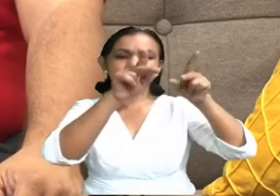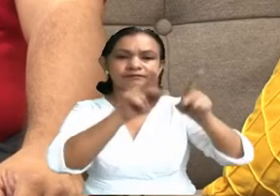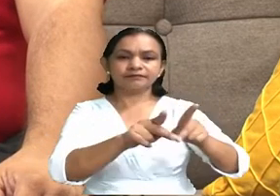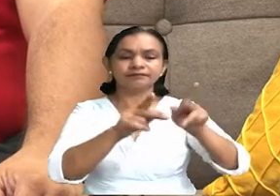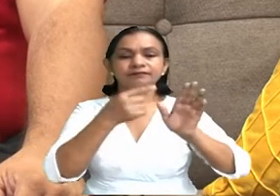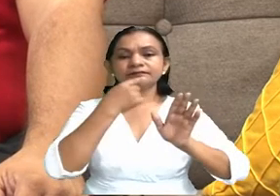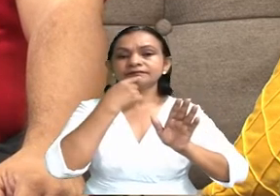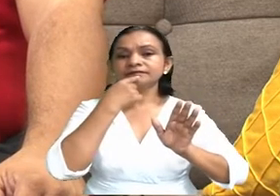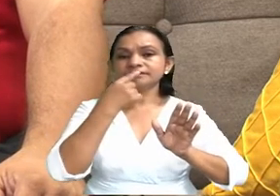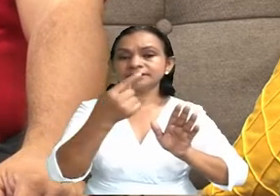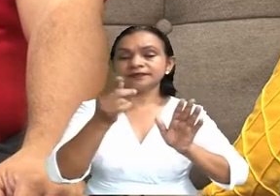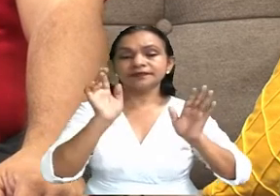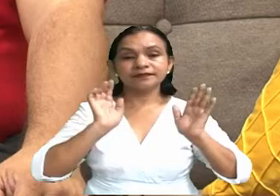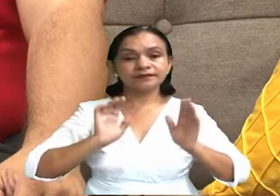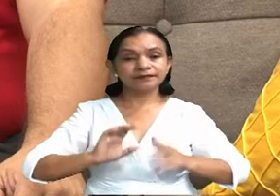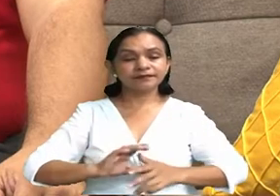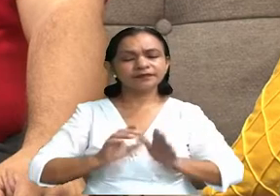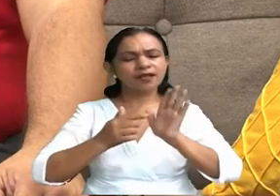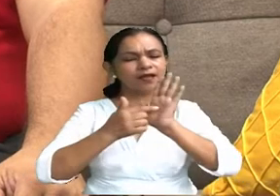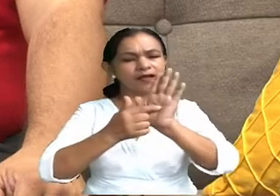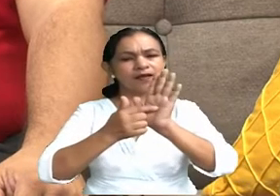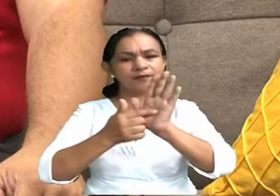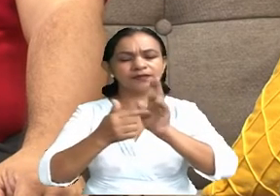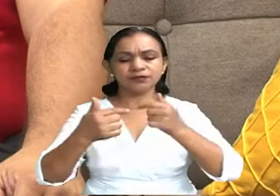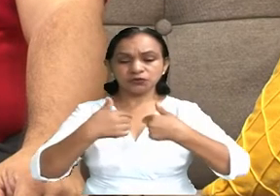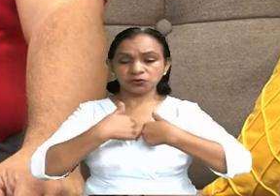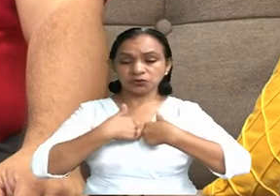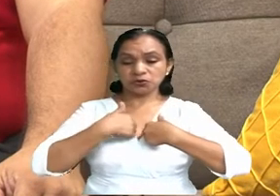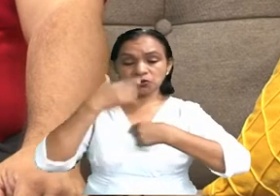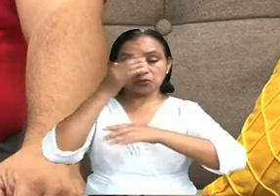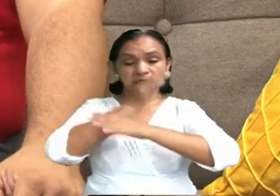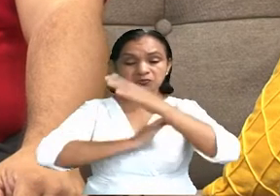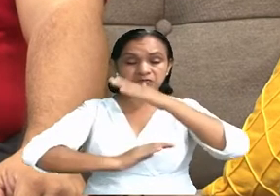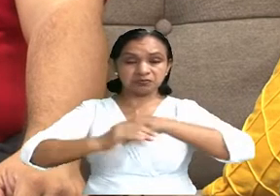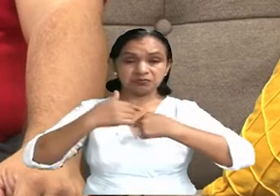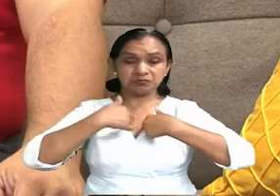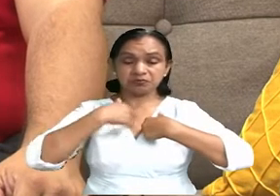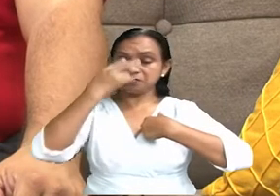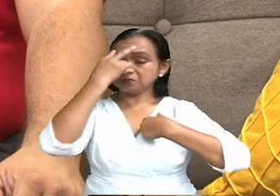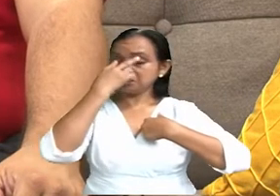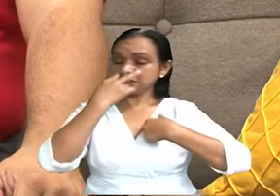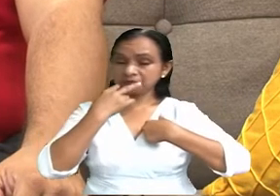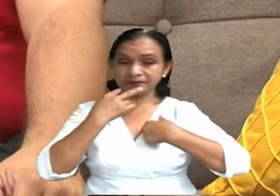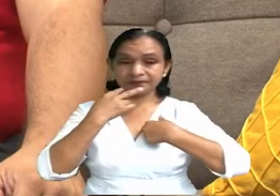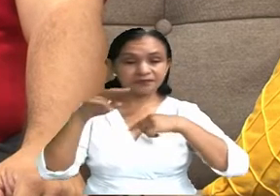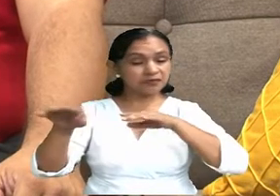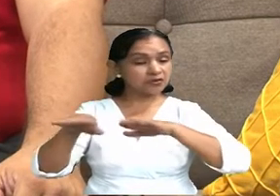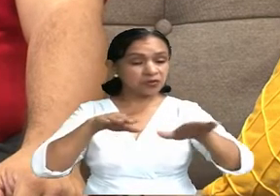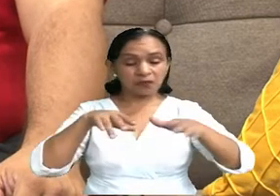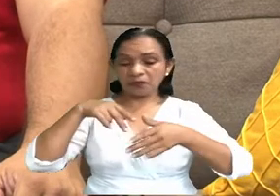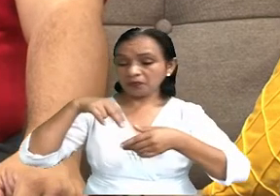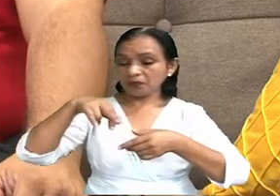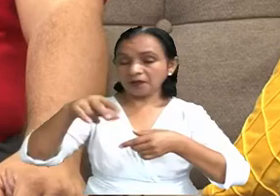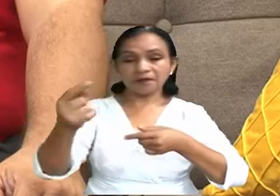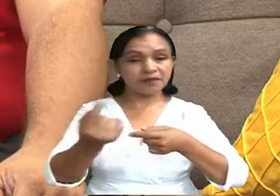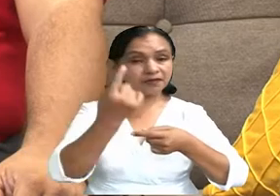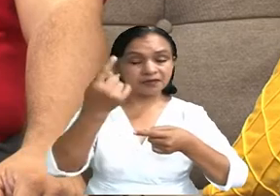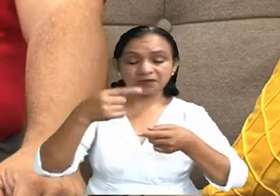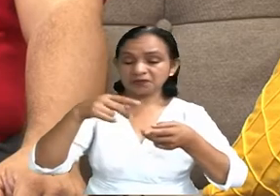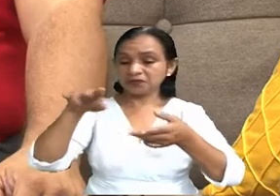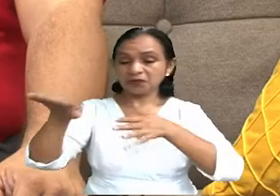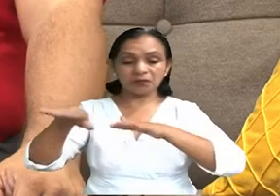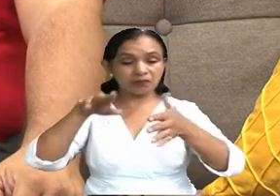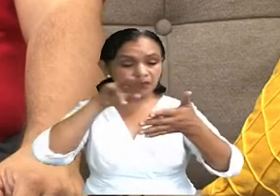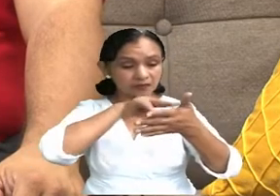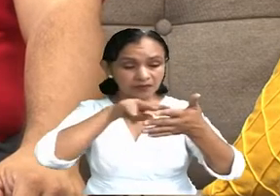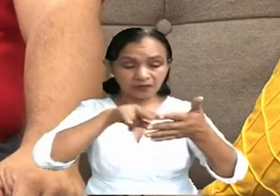ejemplo, okay, de que yo soy discapacitado porque como soy ciego, no puedo caminar solo, no puedo leer,